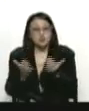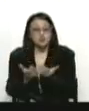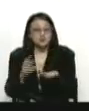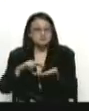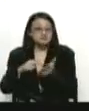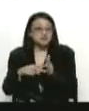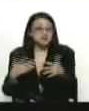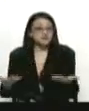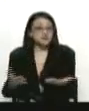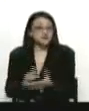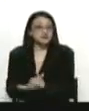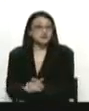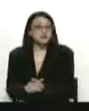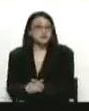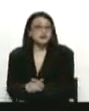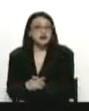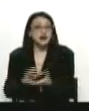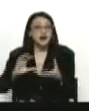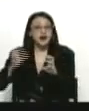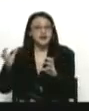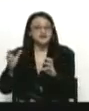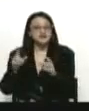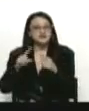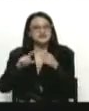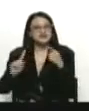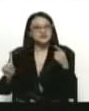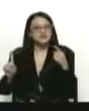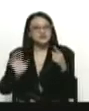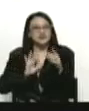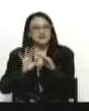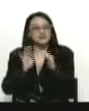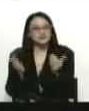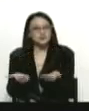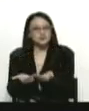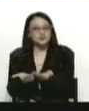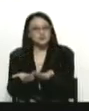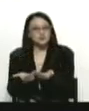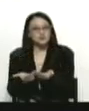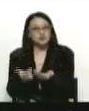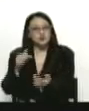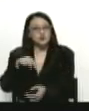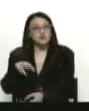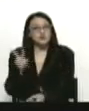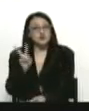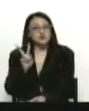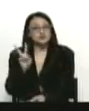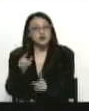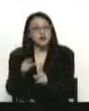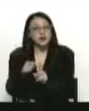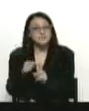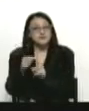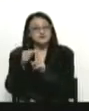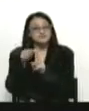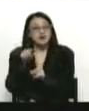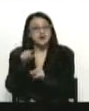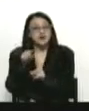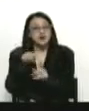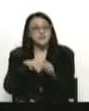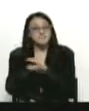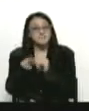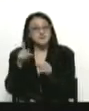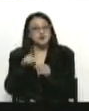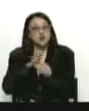que la crisis energética que vive el mundo, siendo Venezuela la principal reserva petrolera